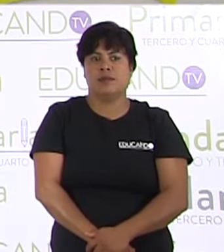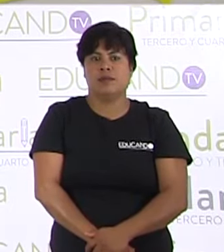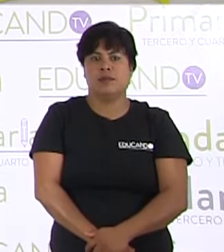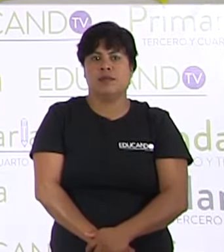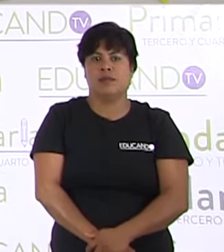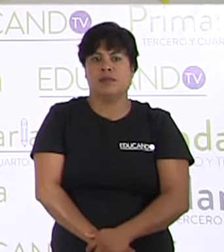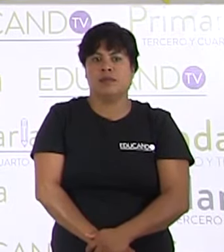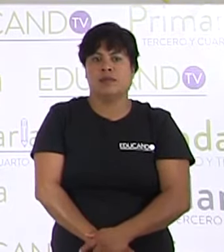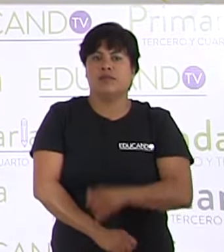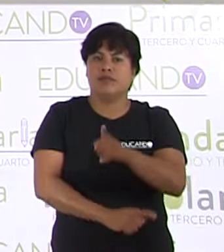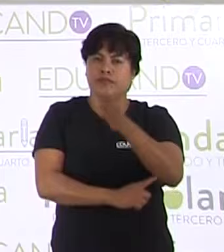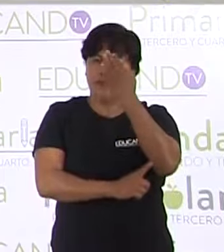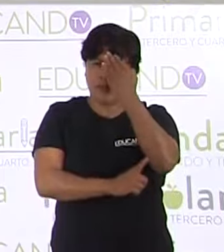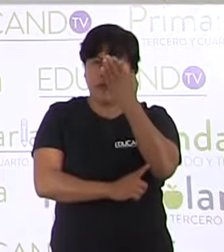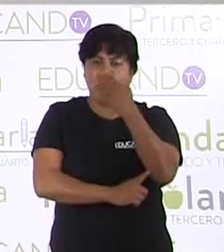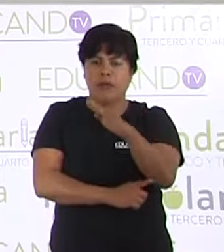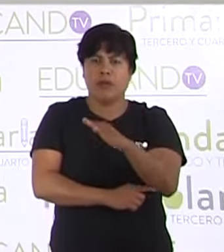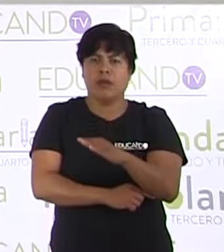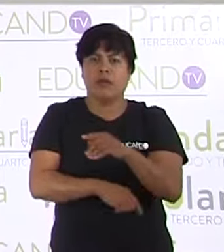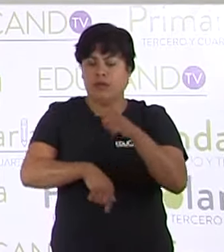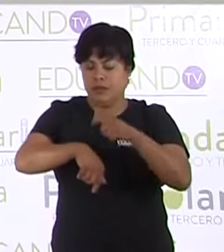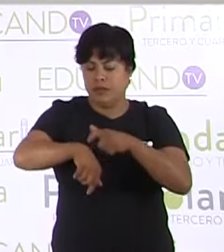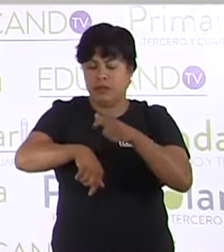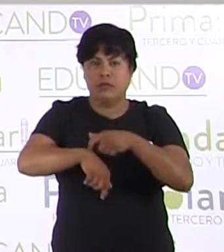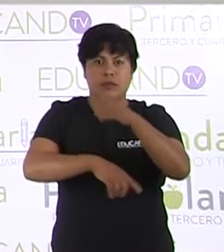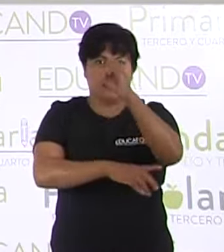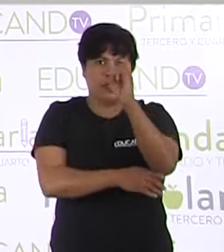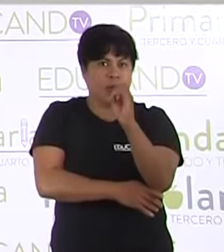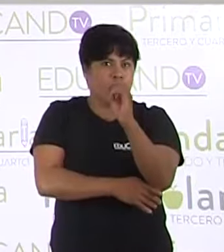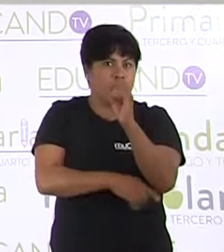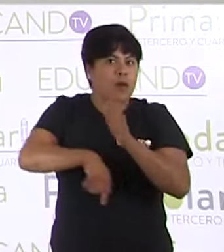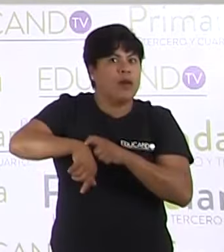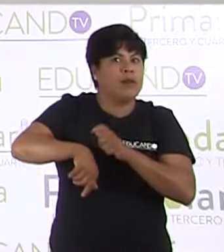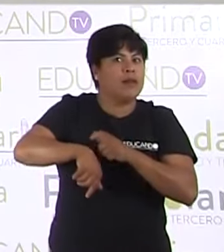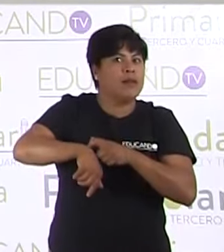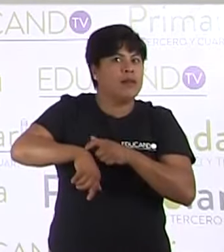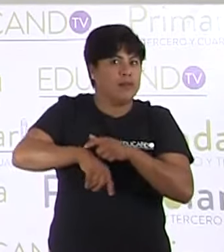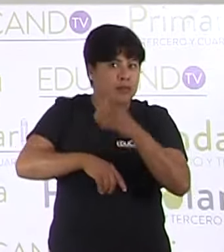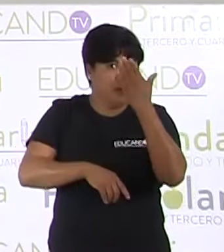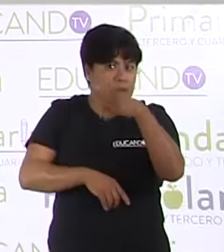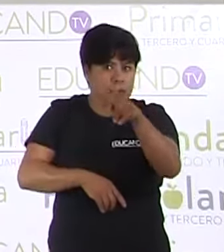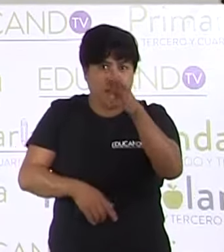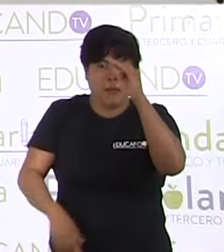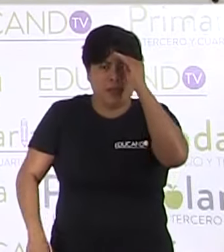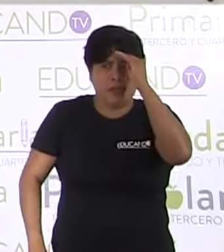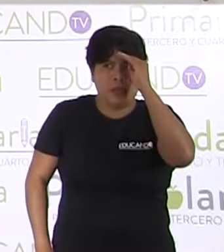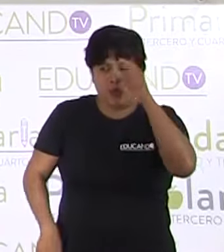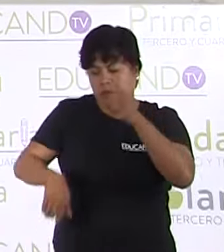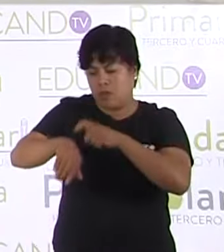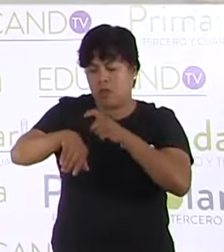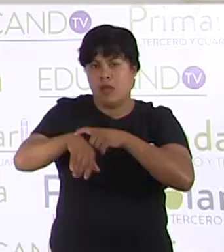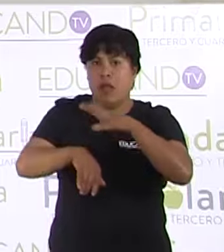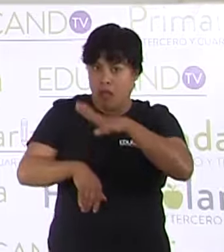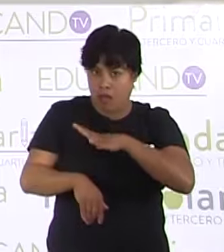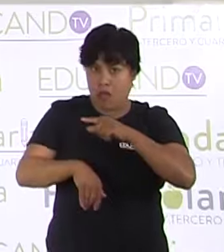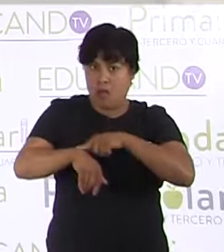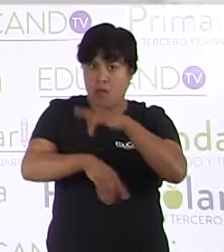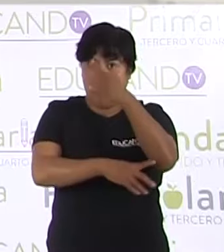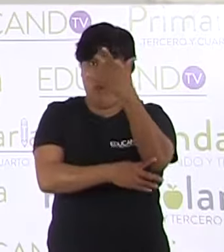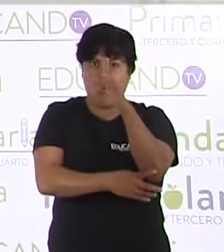cero habían A qué hora es la hora cero saben lo han pensado que tenemos una hora